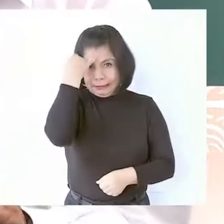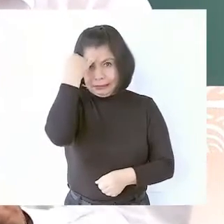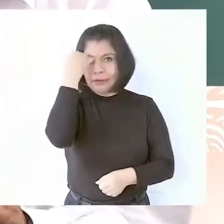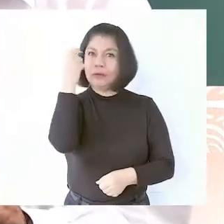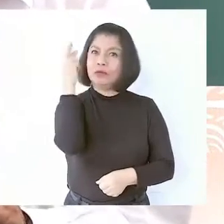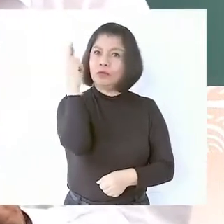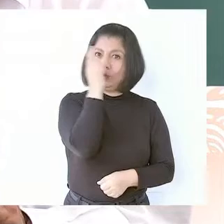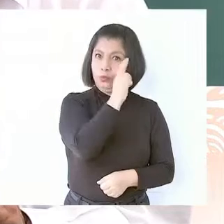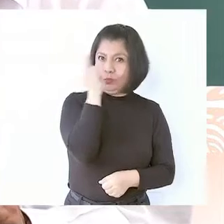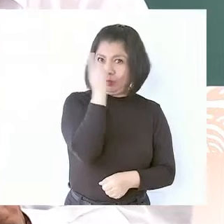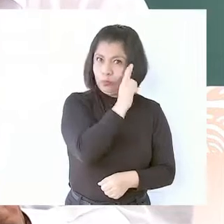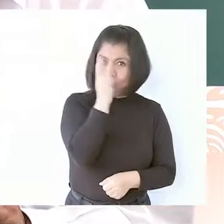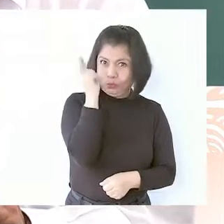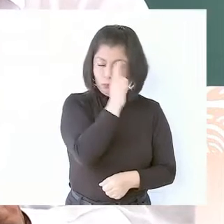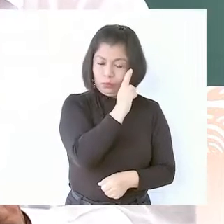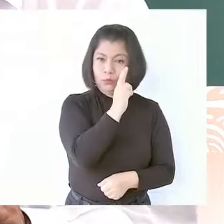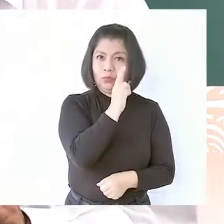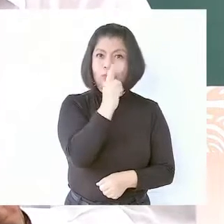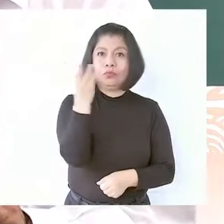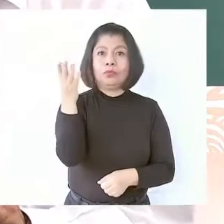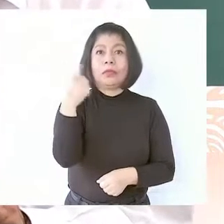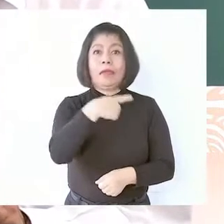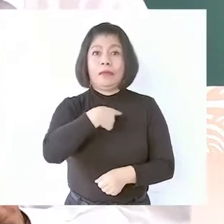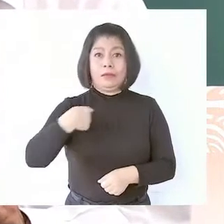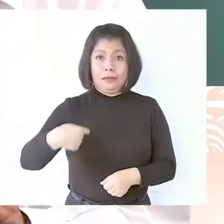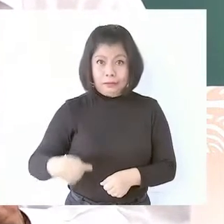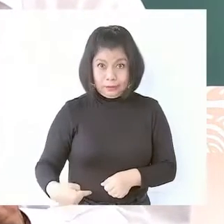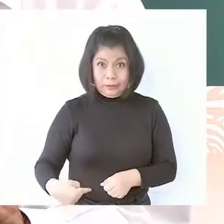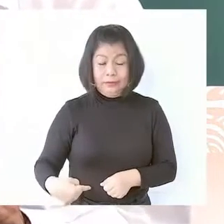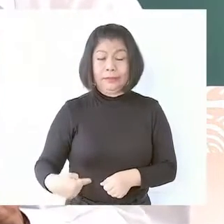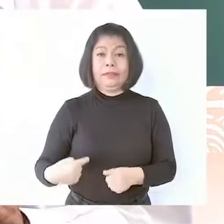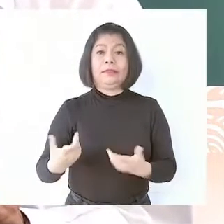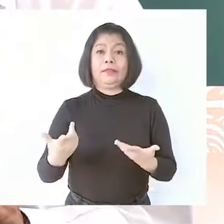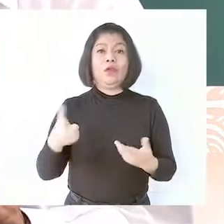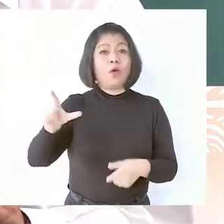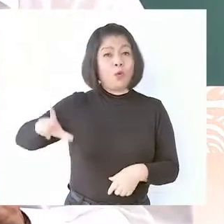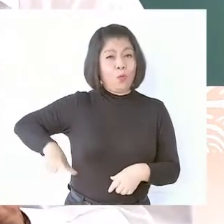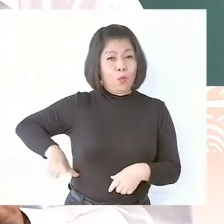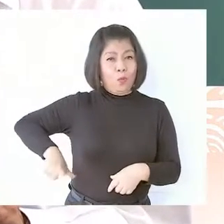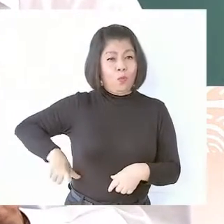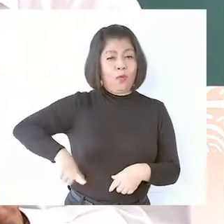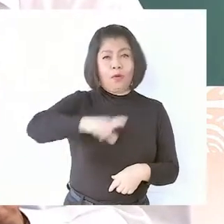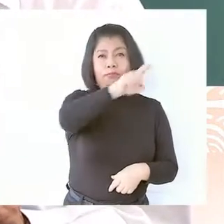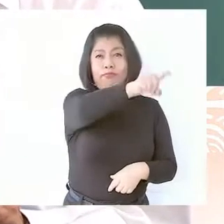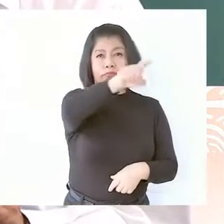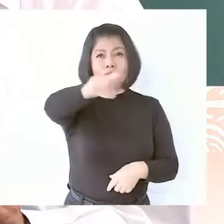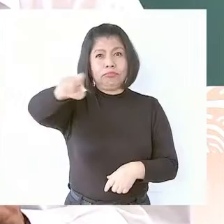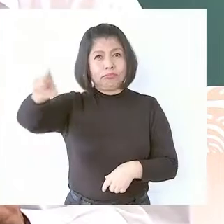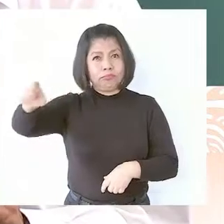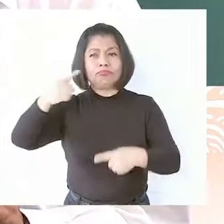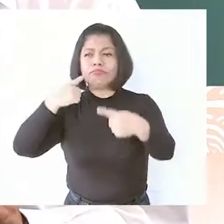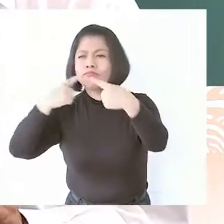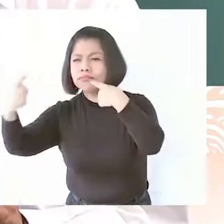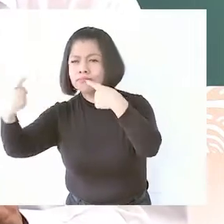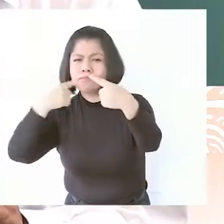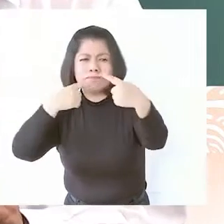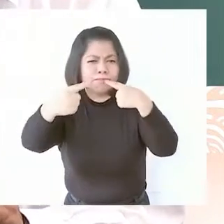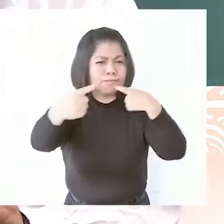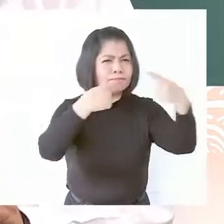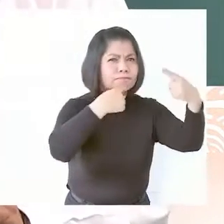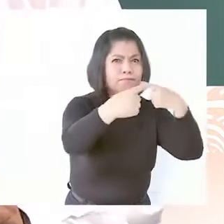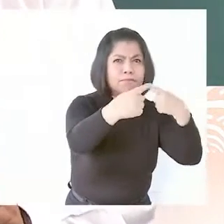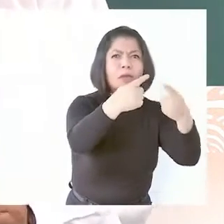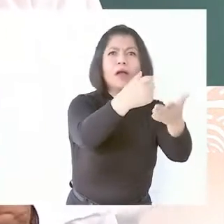Rusia, de China, y recientemente en la conversación que tuve con el presidente Biden,